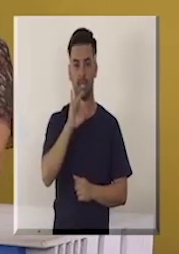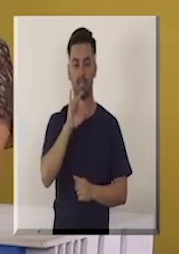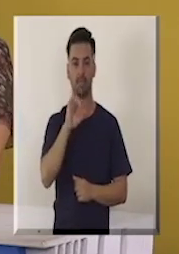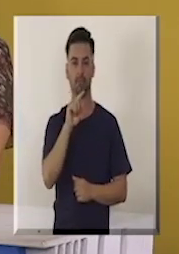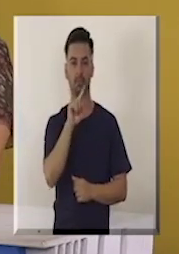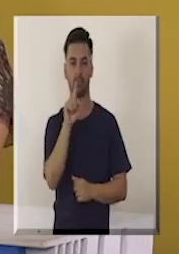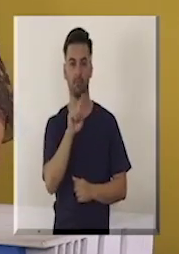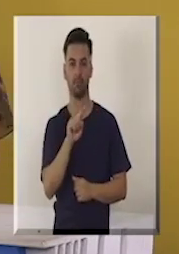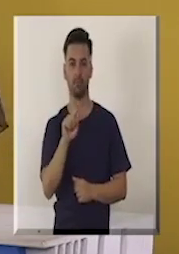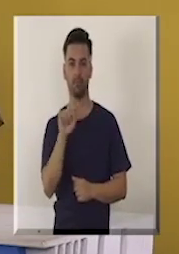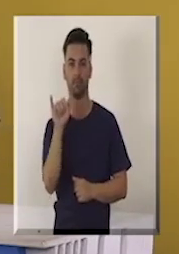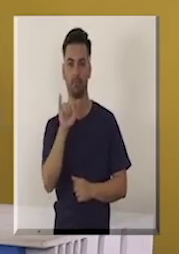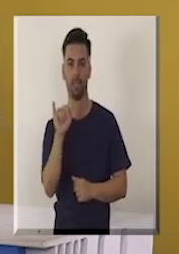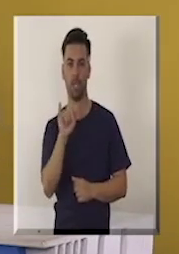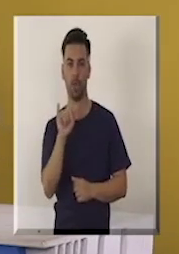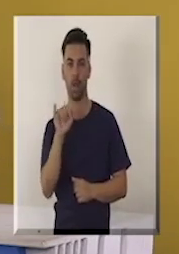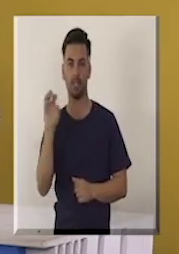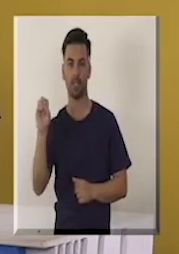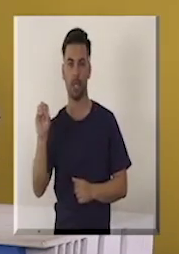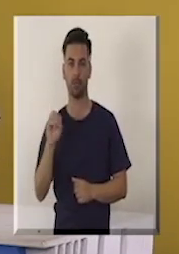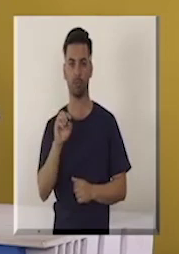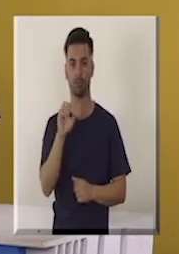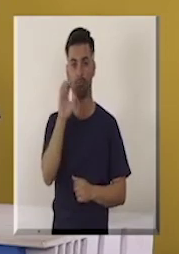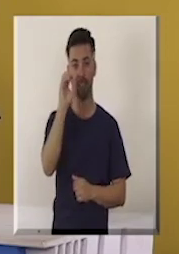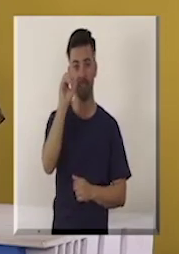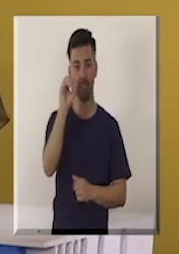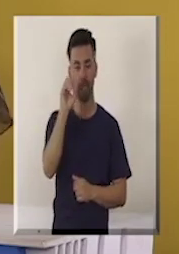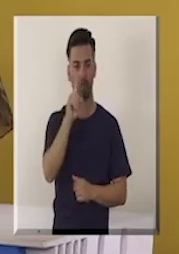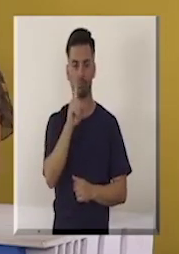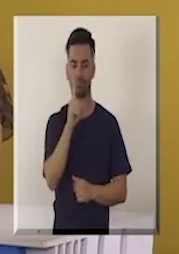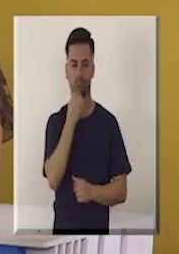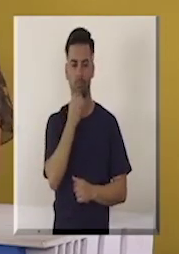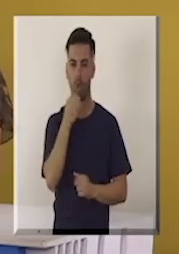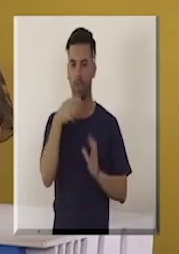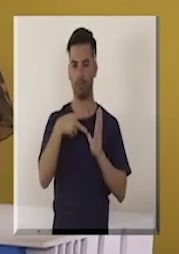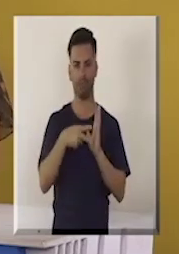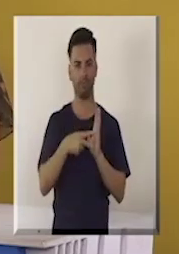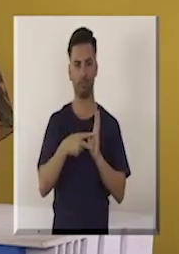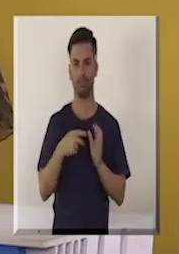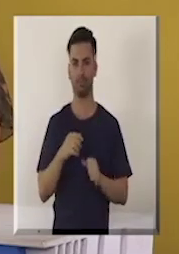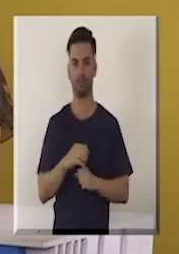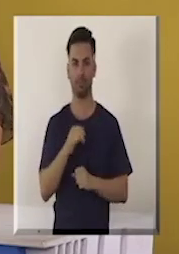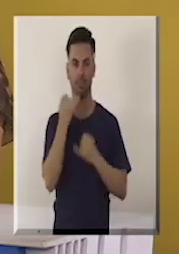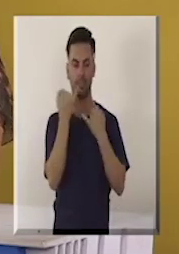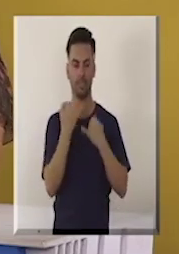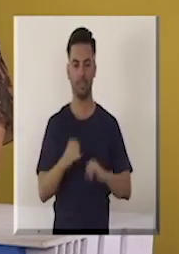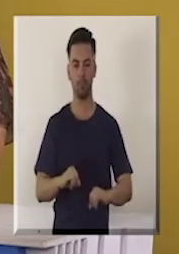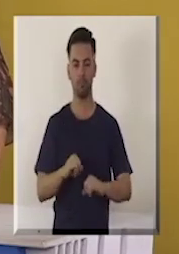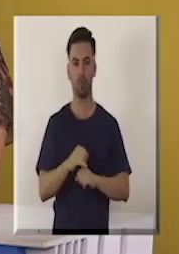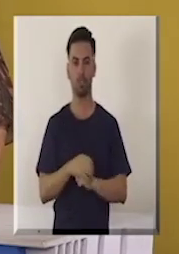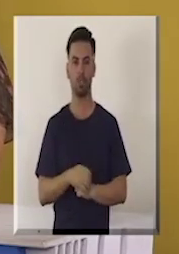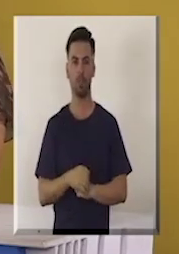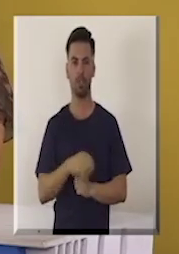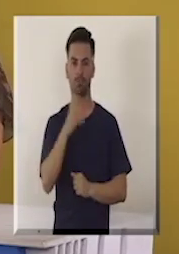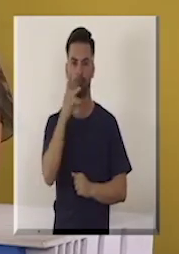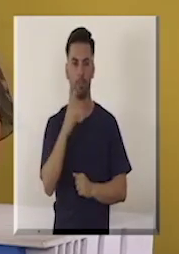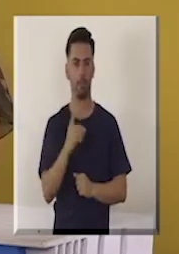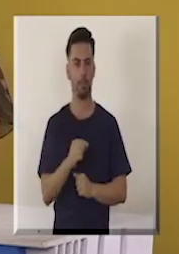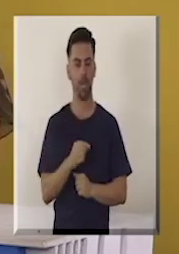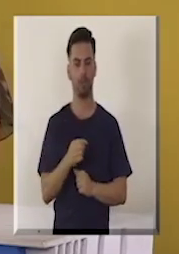alguna vez por 0? La división por 0 no está definida. Por tanto, no es posible obtener un